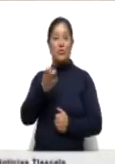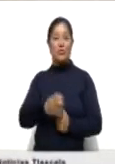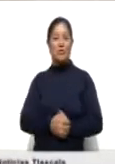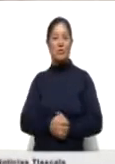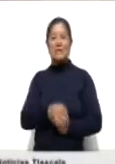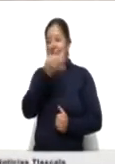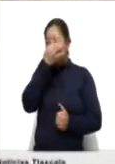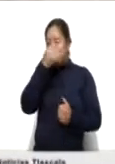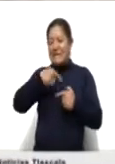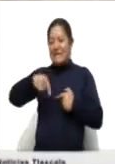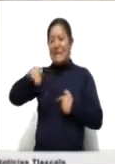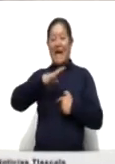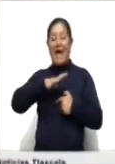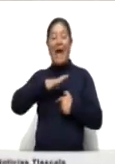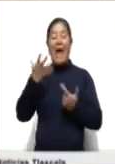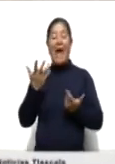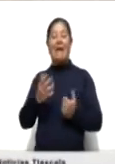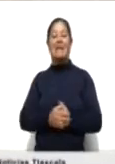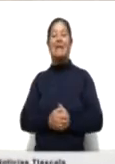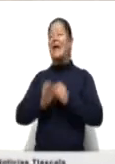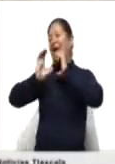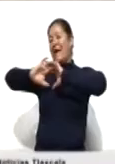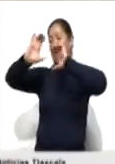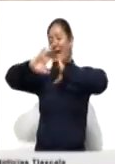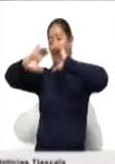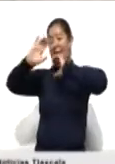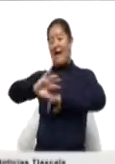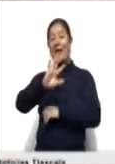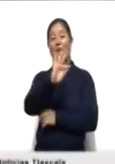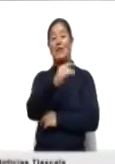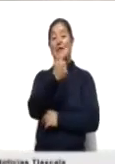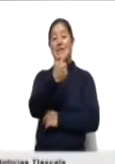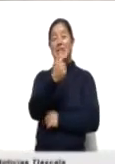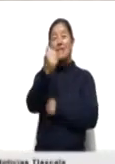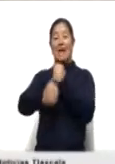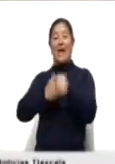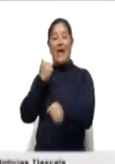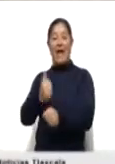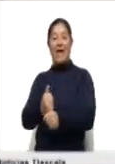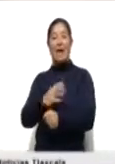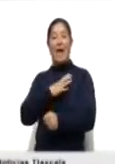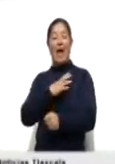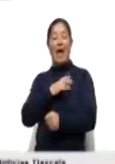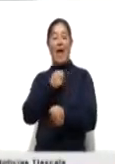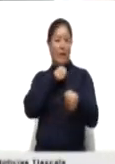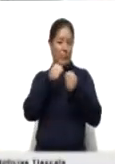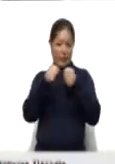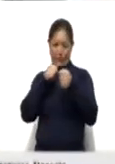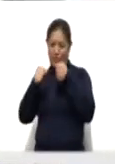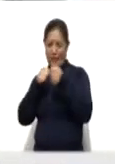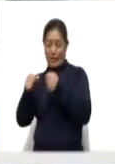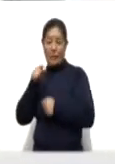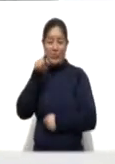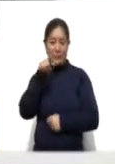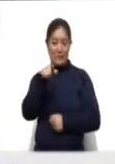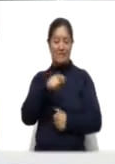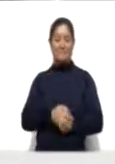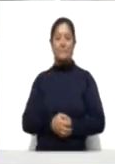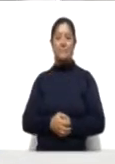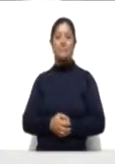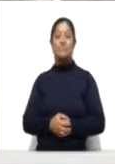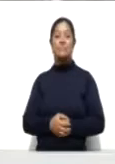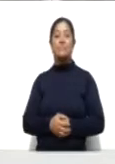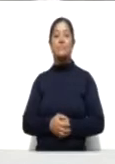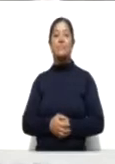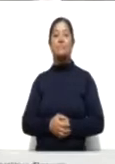momentito más estaremos enviando mañanitas. 47 años de estar al aire, de estar contigo. El pasado sábado 7 de